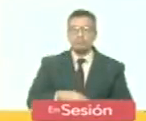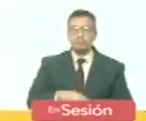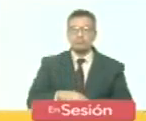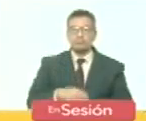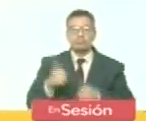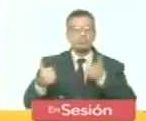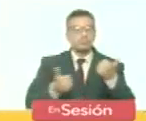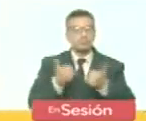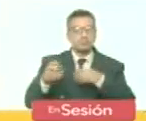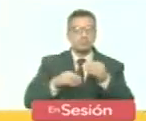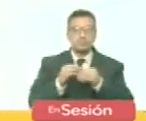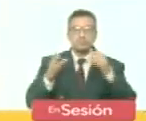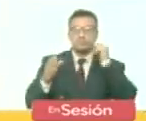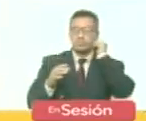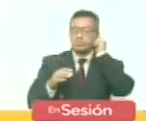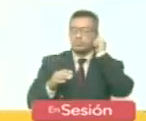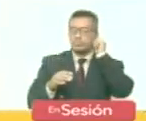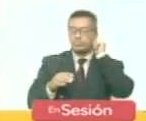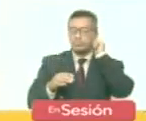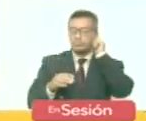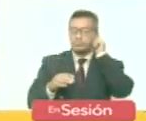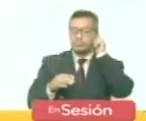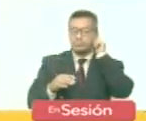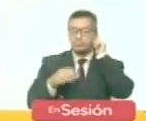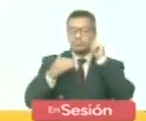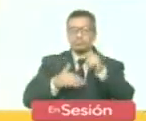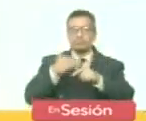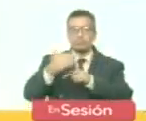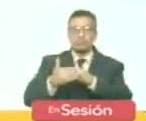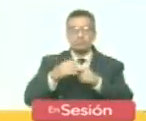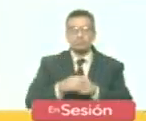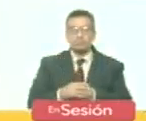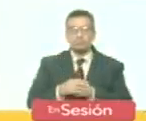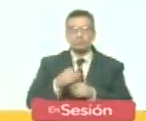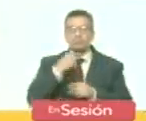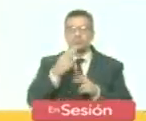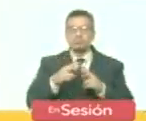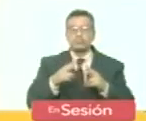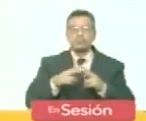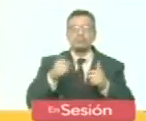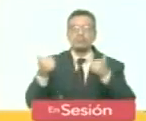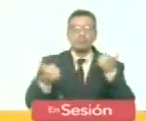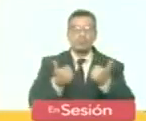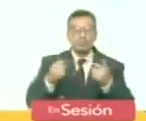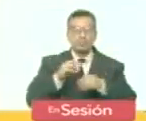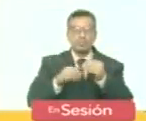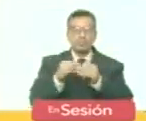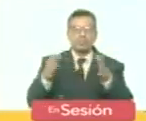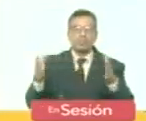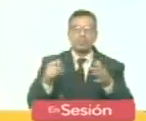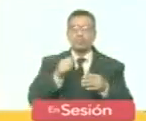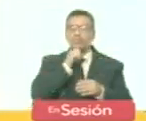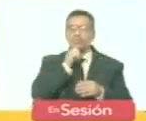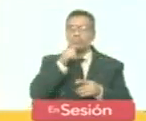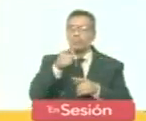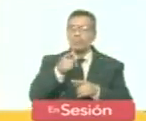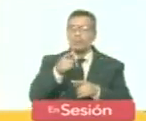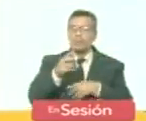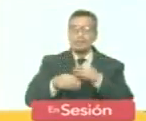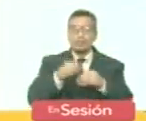¿cuál es la solución? Más allá de la retórica, más allá de la demagogia, ¿cuál es la solución? ¿Y quién está